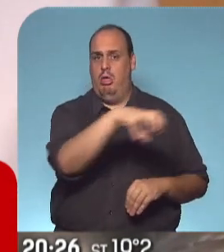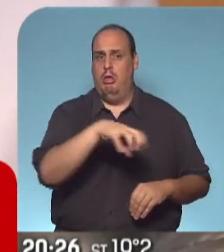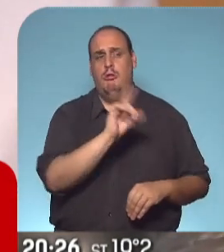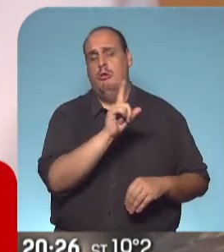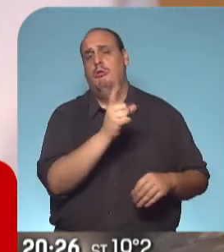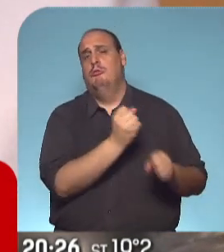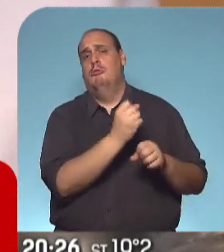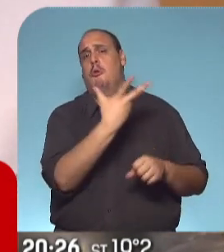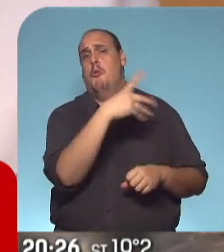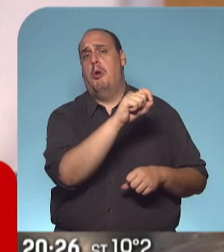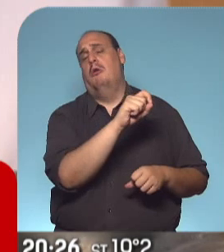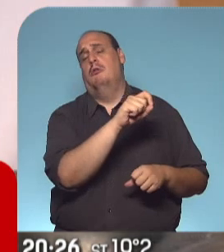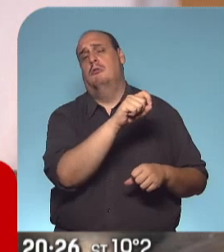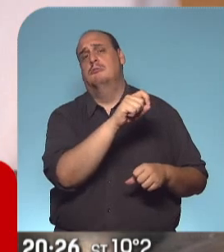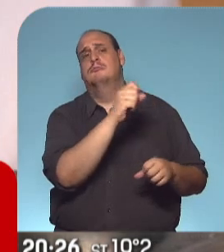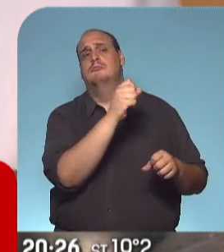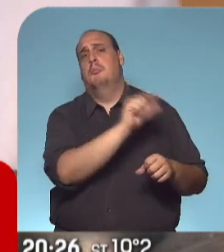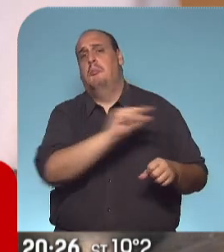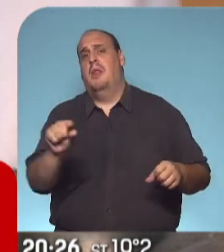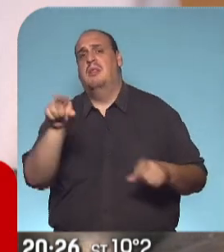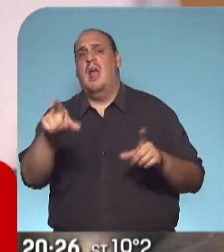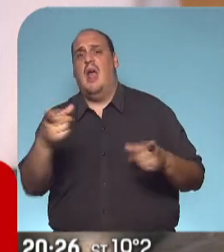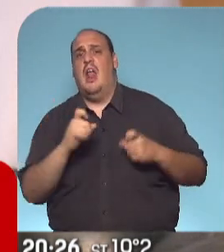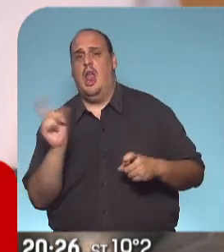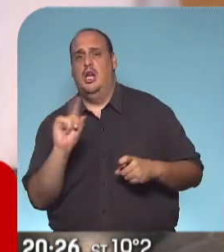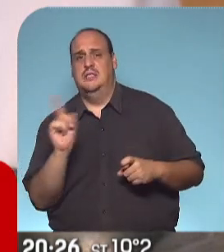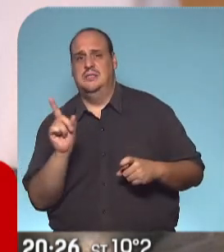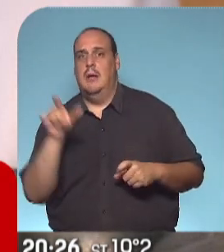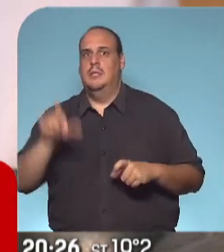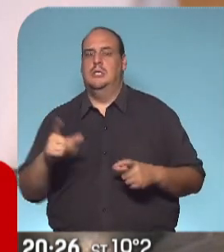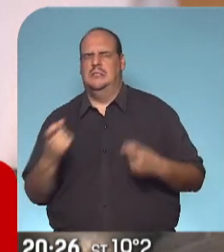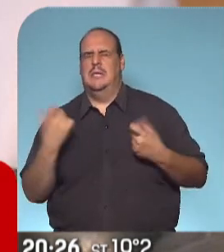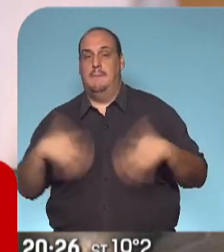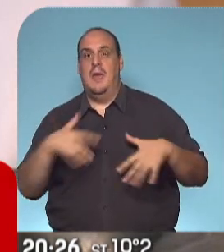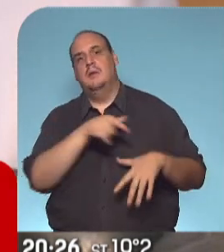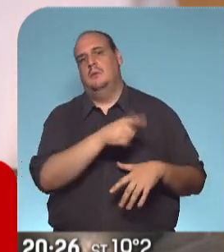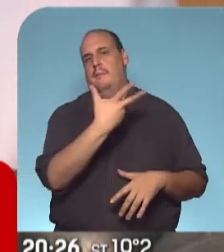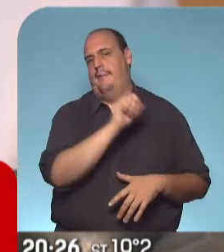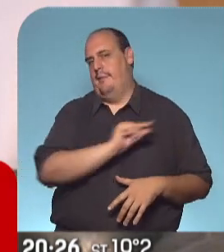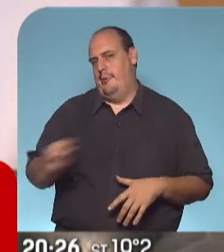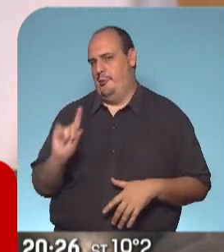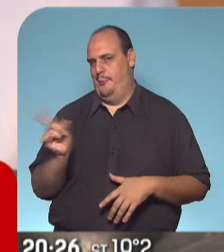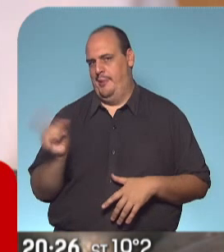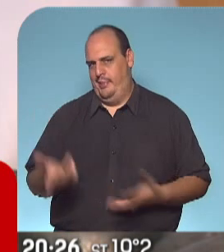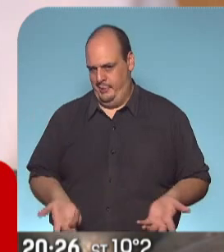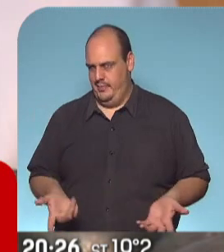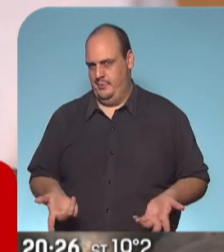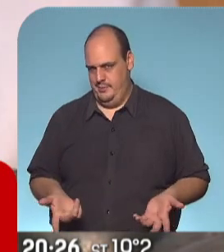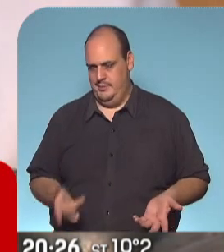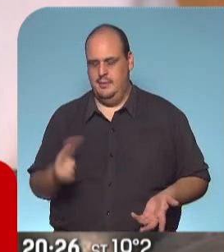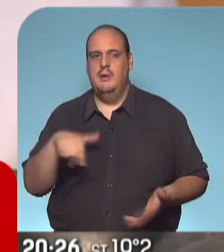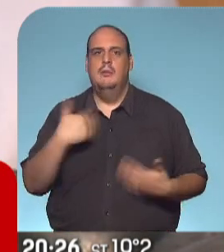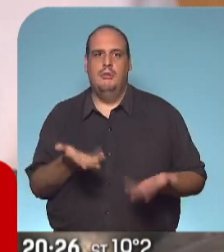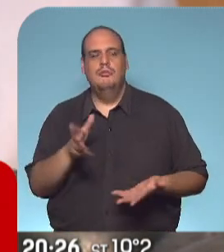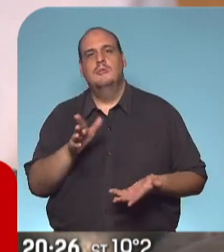bancos le prestan a quien menos lo necesita, no a quien más lo necesita, esto es siempre así. Entonces, por eso luego transitamos al